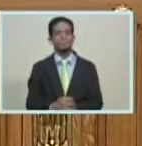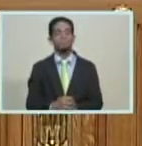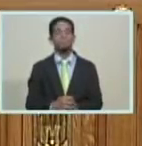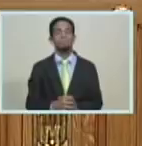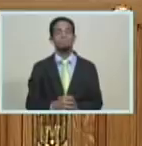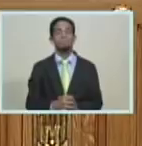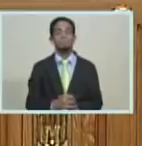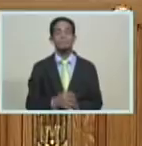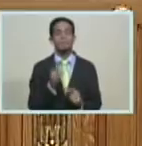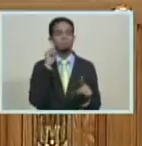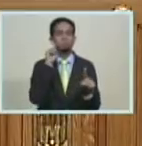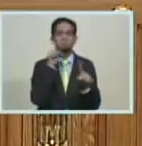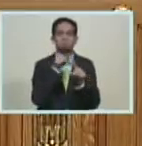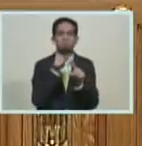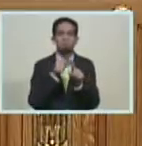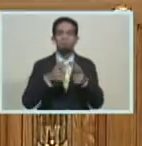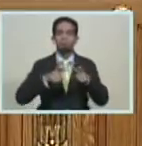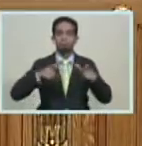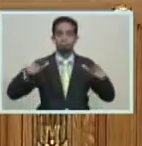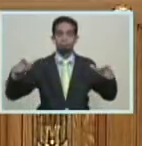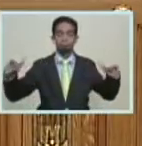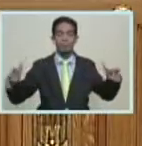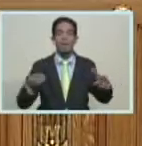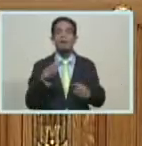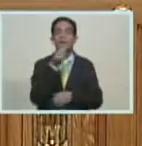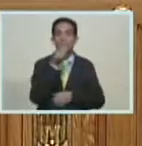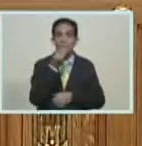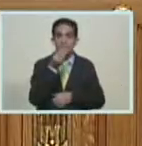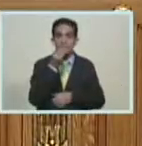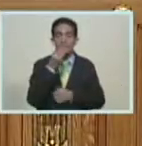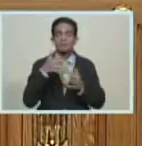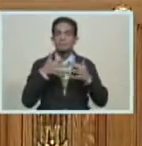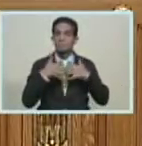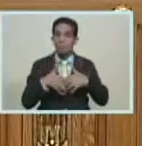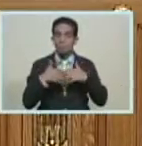la producción de alimentos en el país,